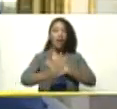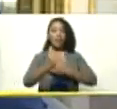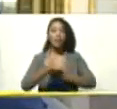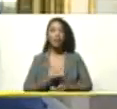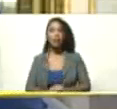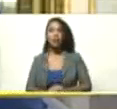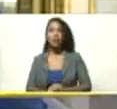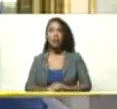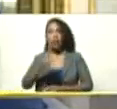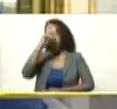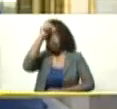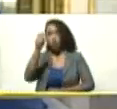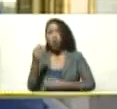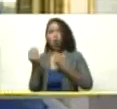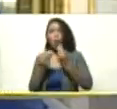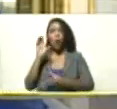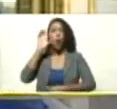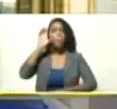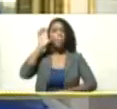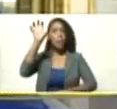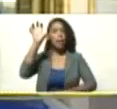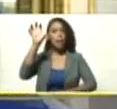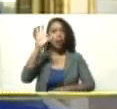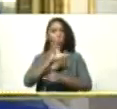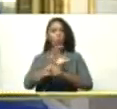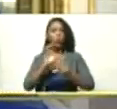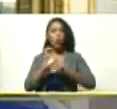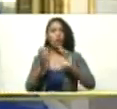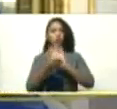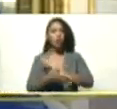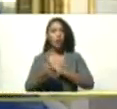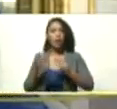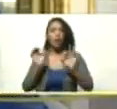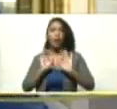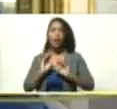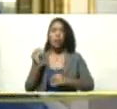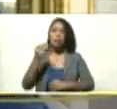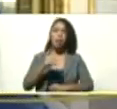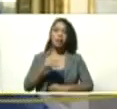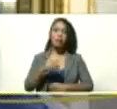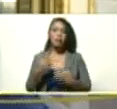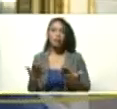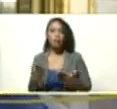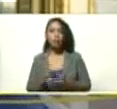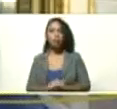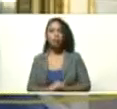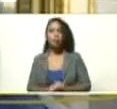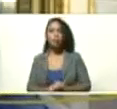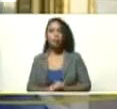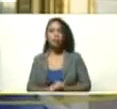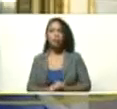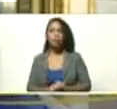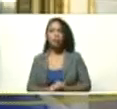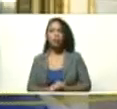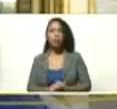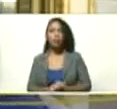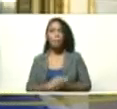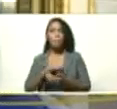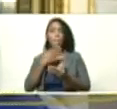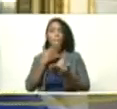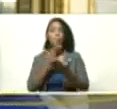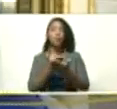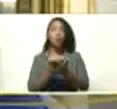de reconocimiento como patrimonio, nada más y nada menos que postulados ante